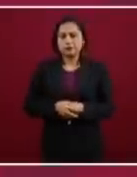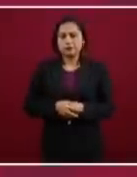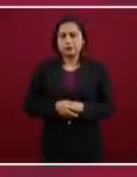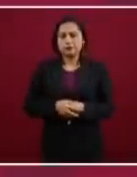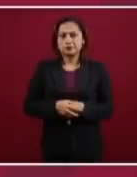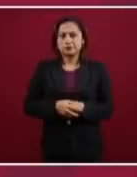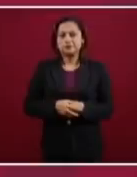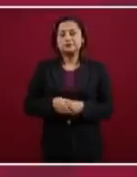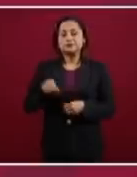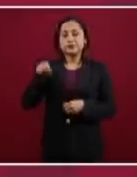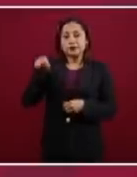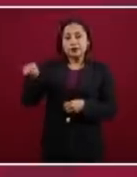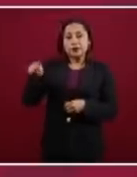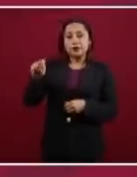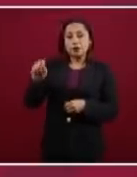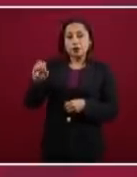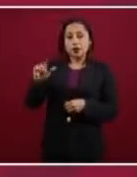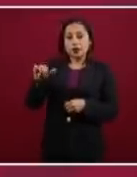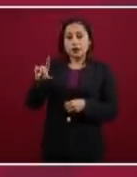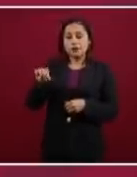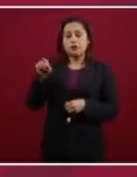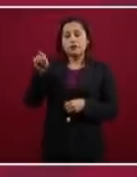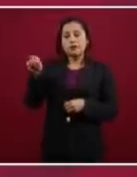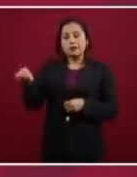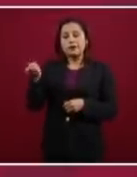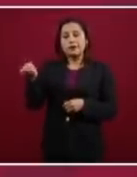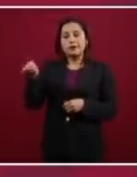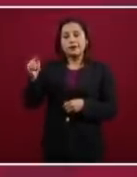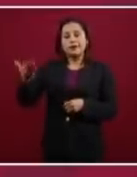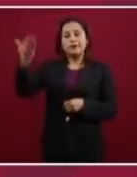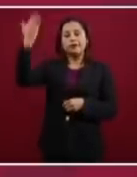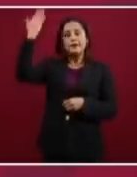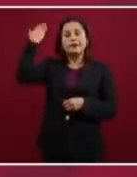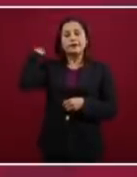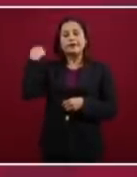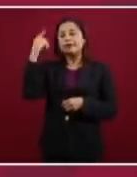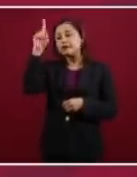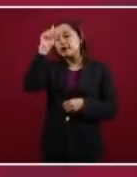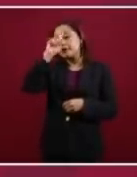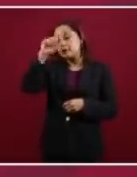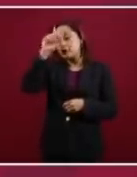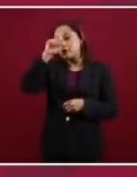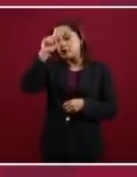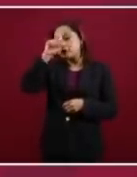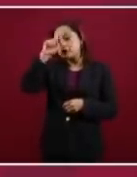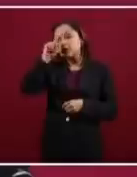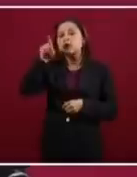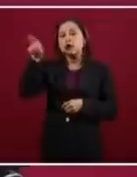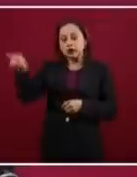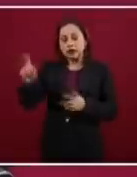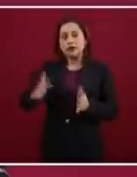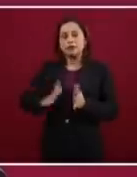él era asesor de los movimientos o participo